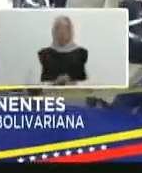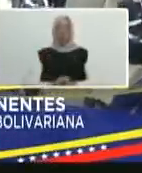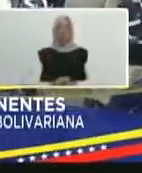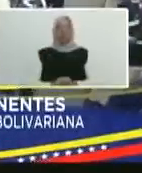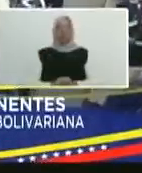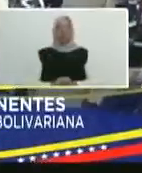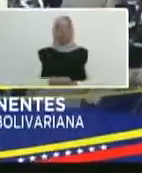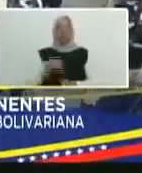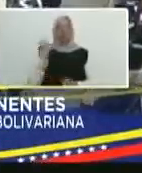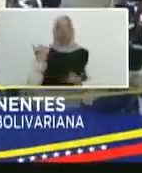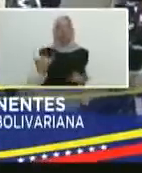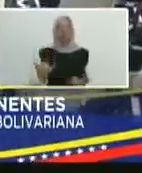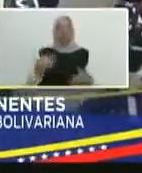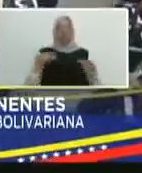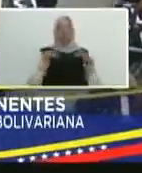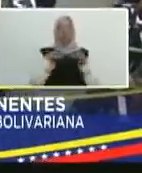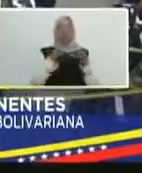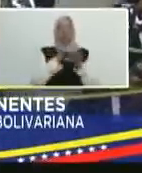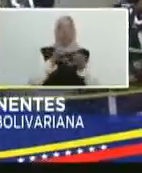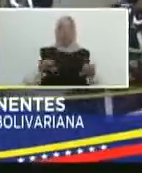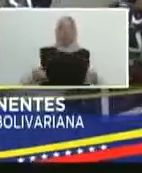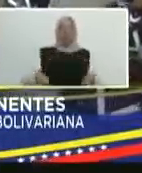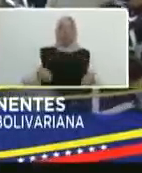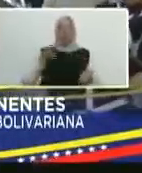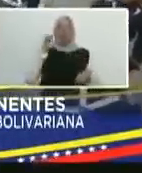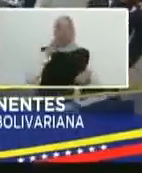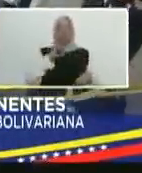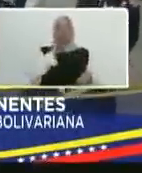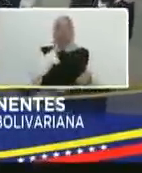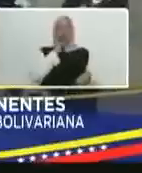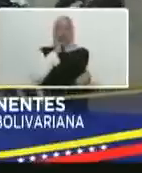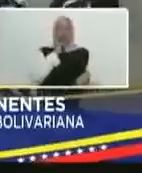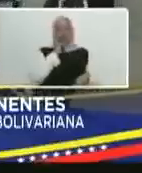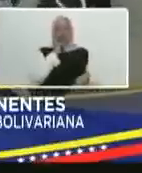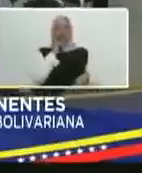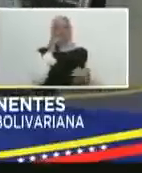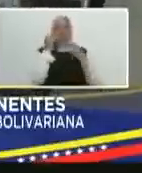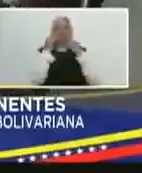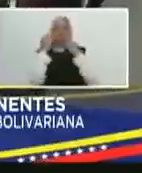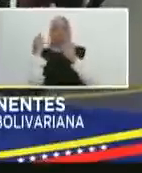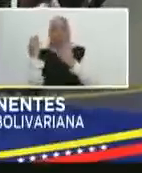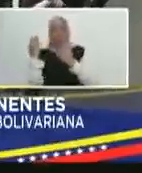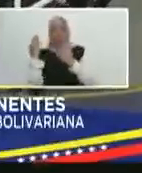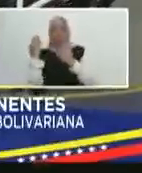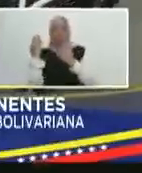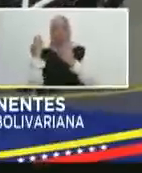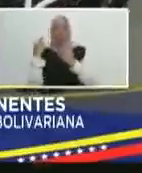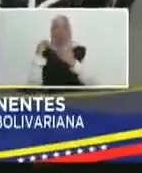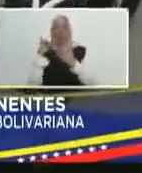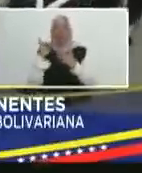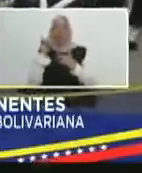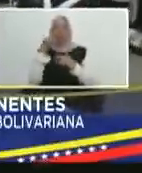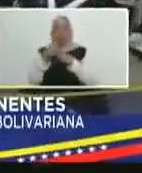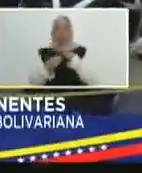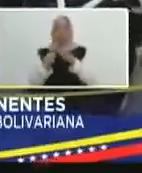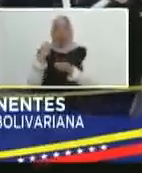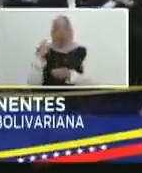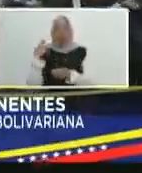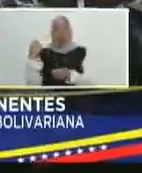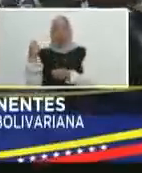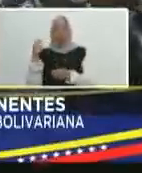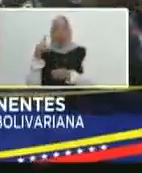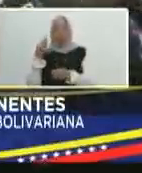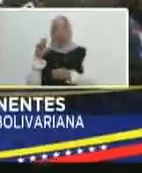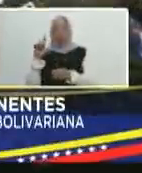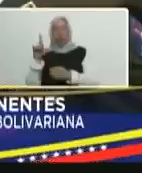Componente Milicia Bolivariana. Hace entrega el ciudadano mayor general Cristóforo Chaulio Andrade, comandante general de la milicia saliente, al